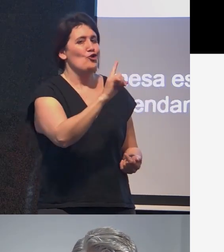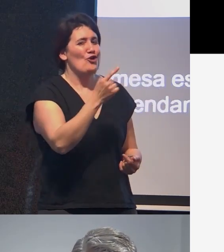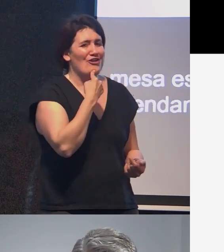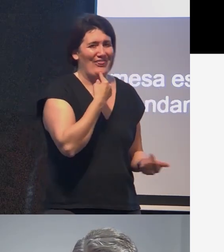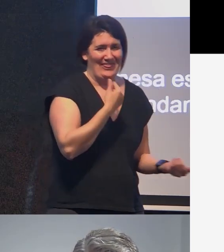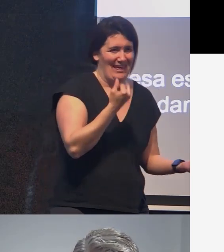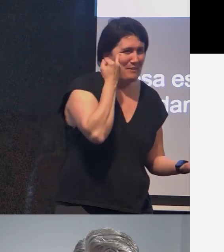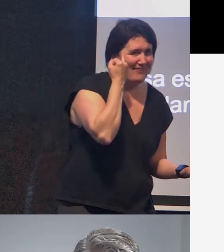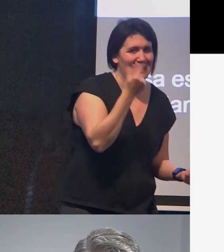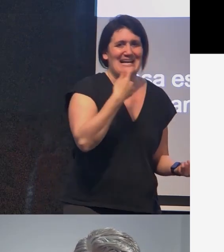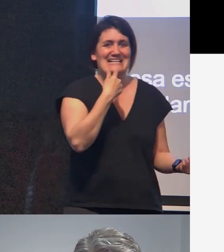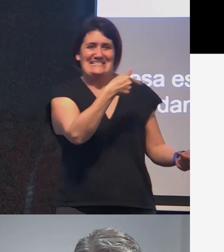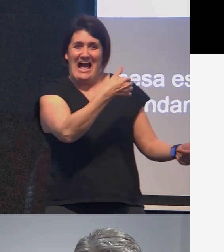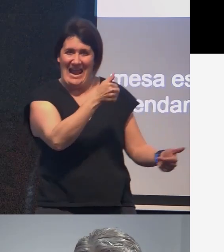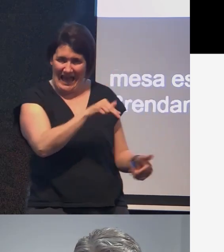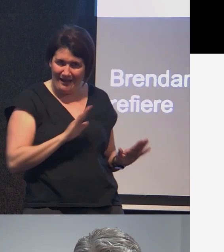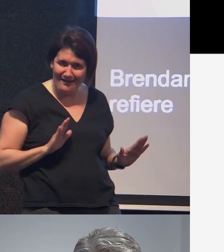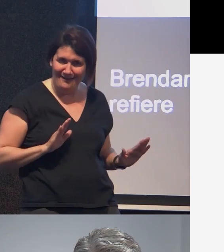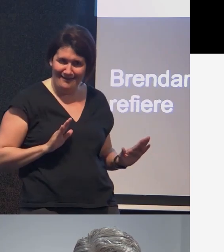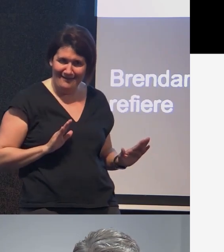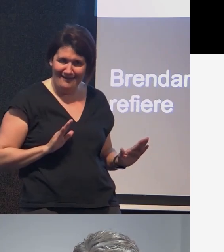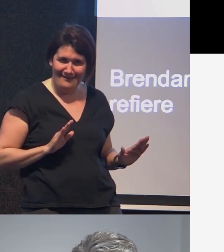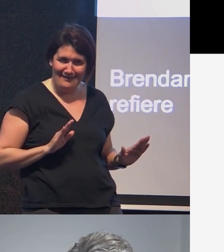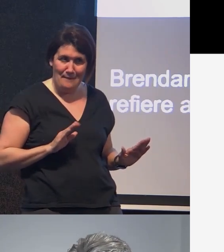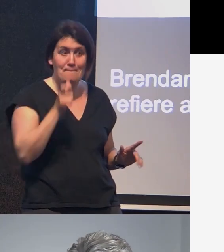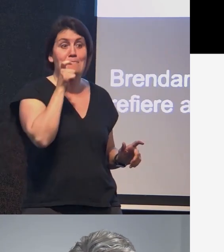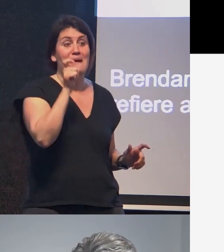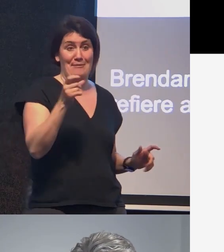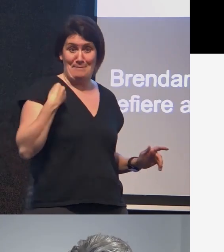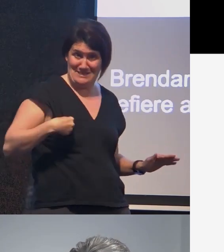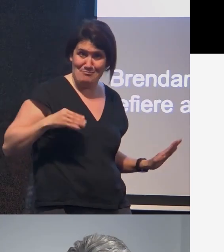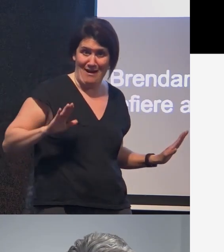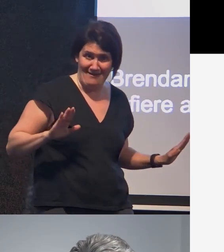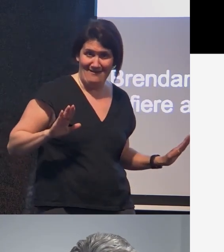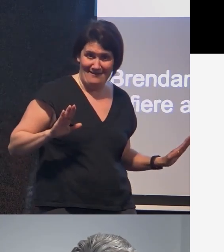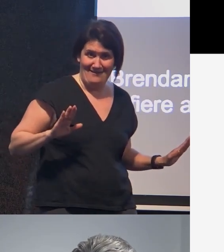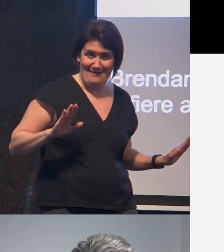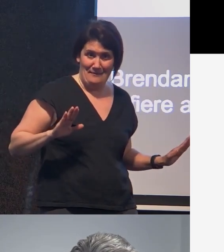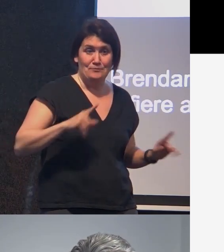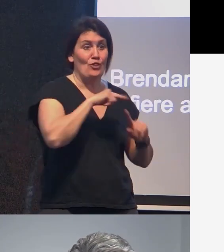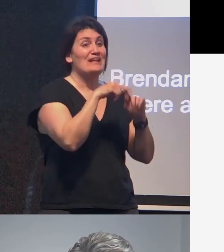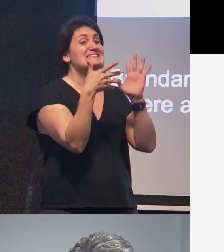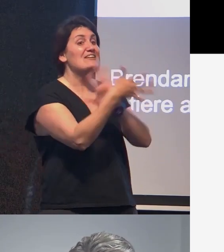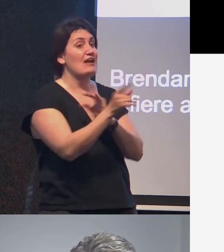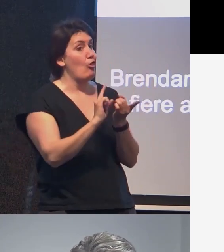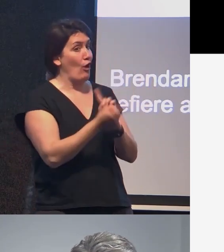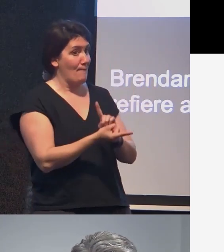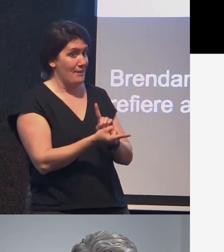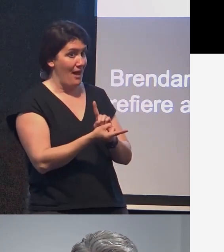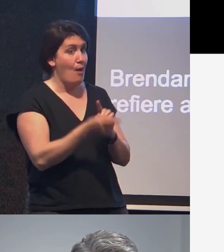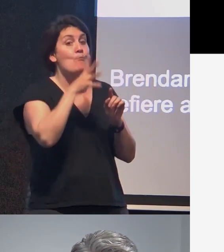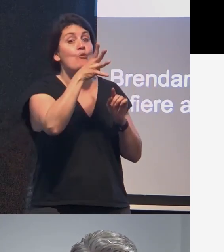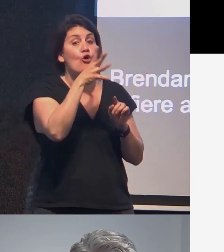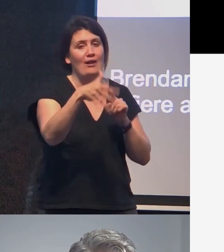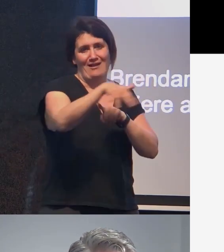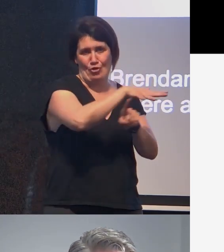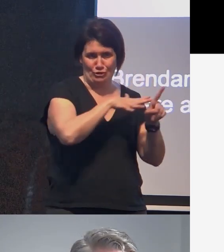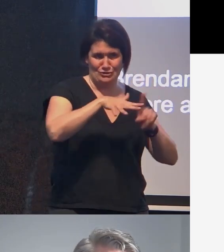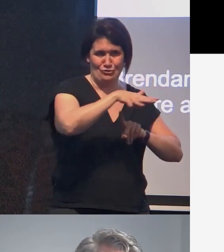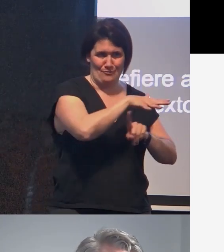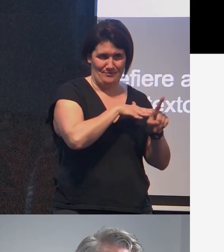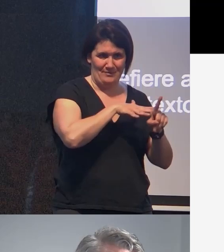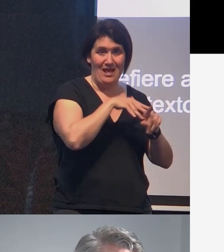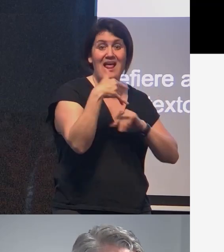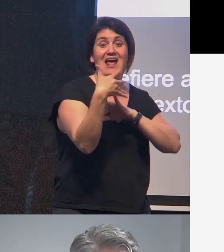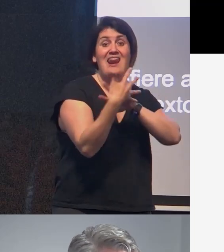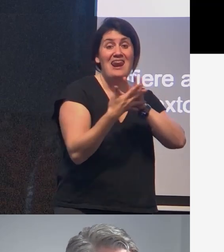Brendan, se refiere a Ana. Entonces, el significado cambia según el contexto. En